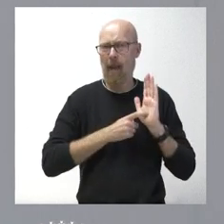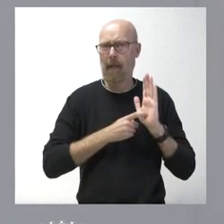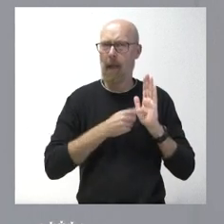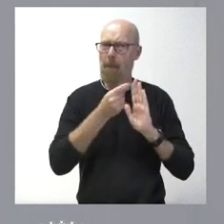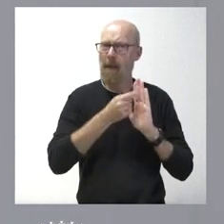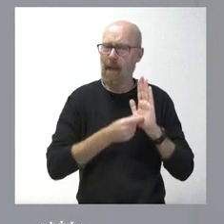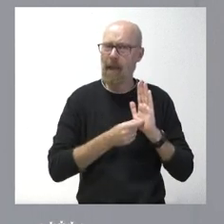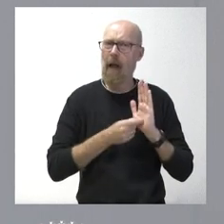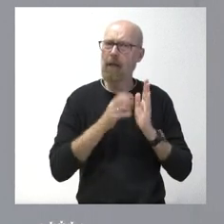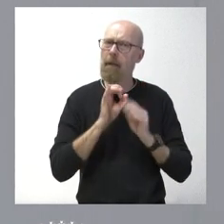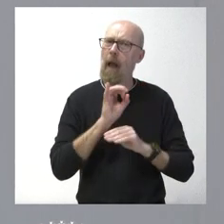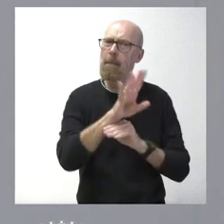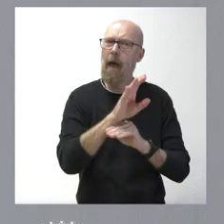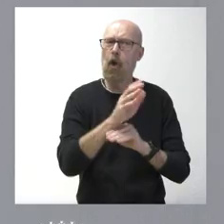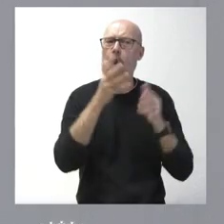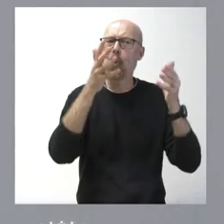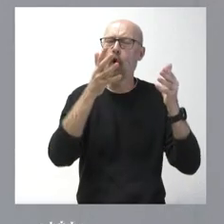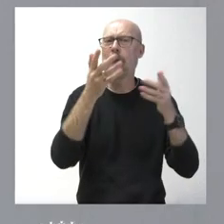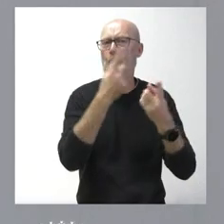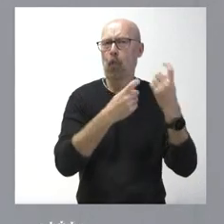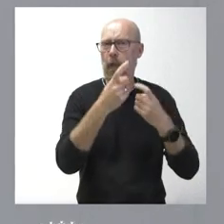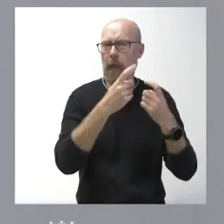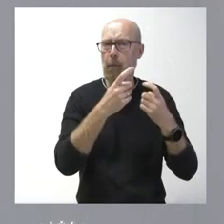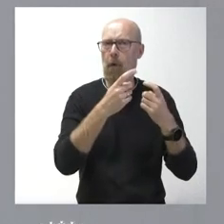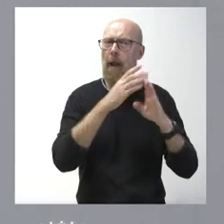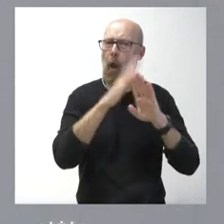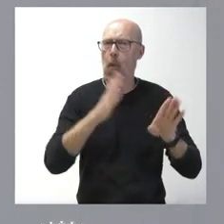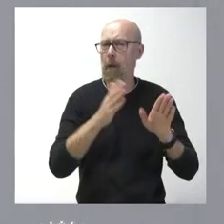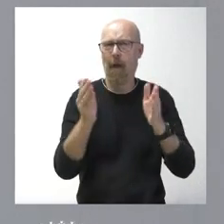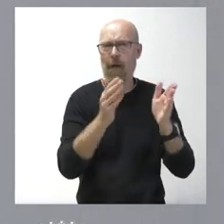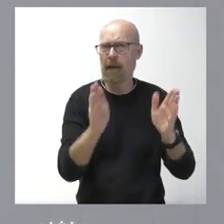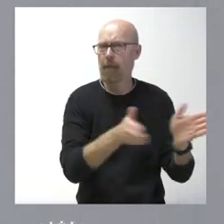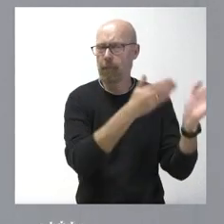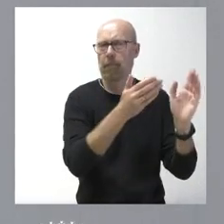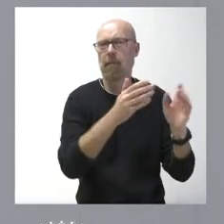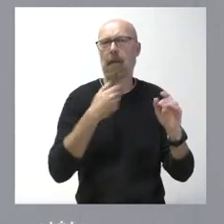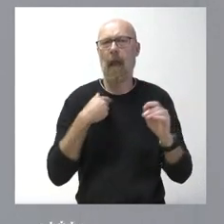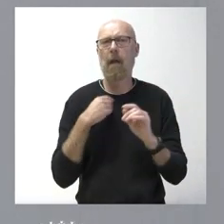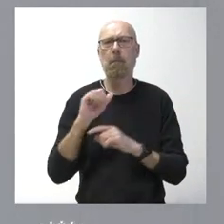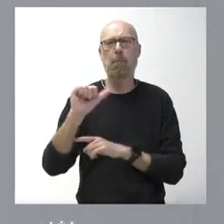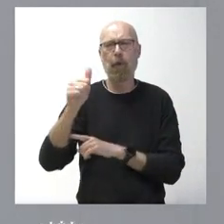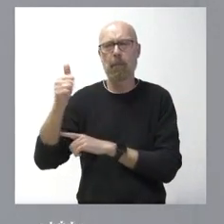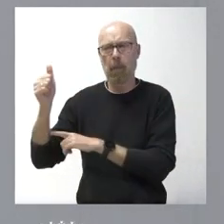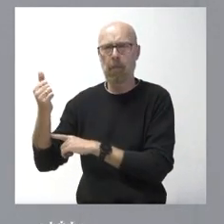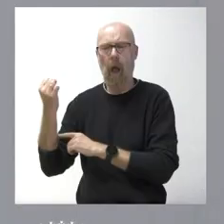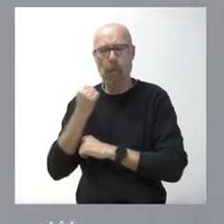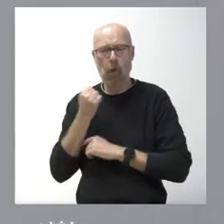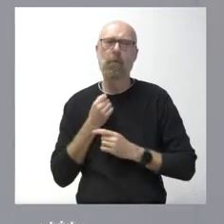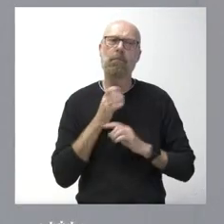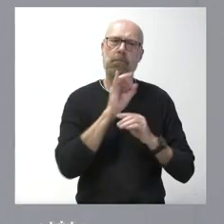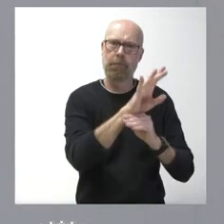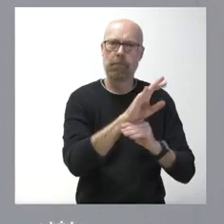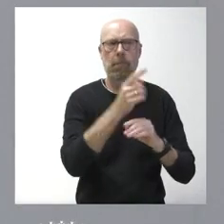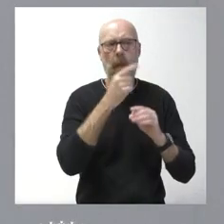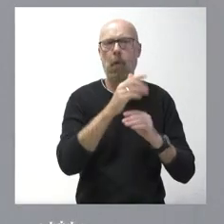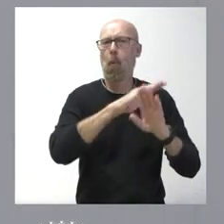consejo consultivo como última fase y por tanto una valoración positiva en lo que tiene que ver con la elaboración del pres supuesto de la comunidad de Castilla León y sin más pues les cedo la